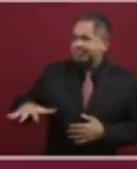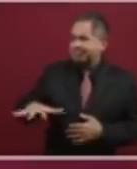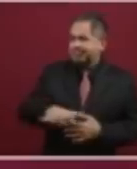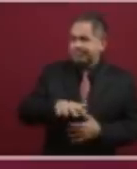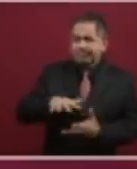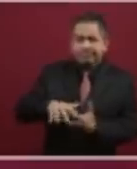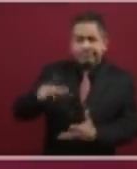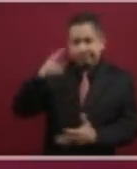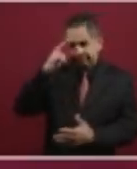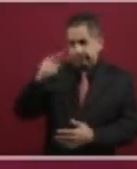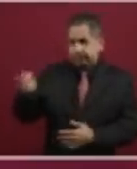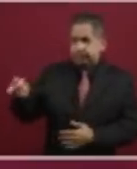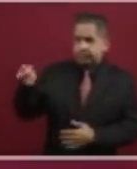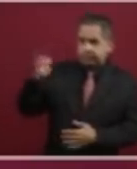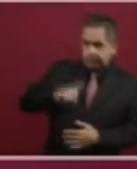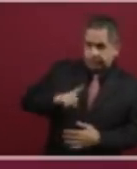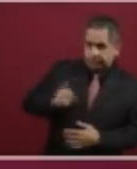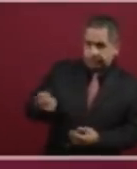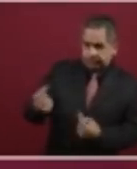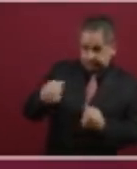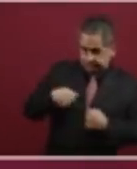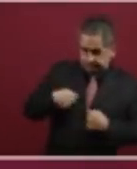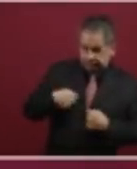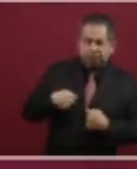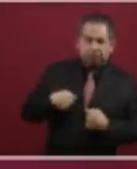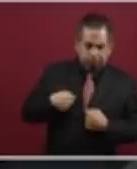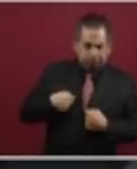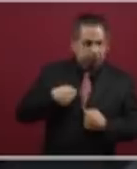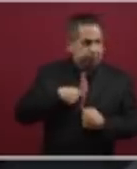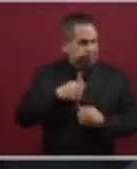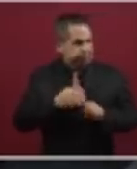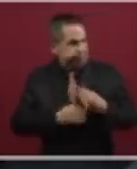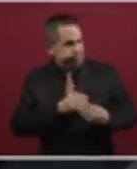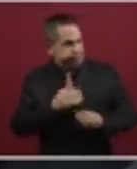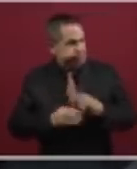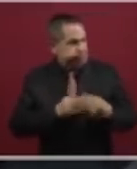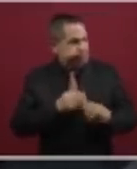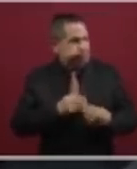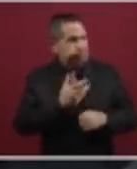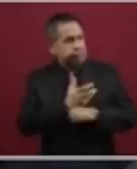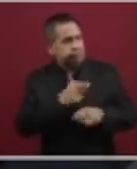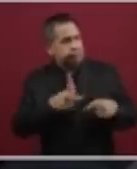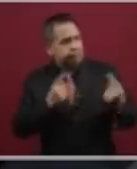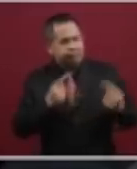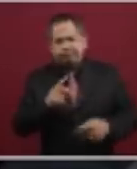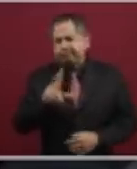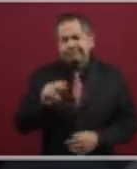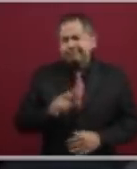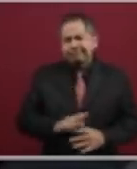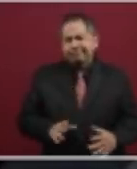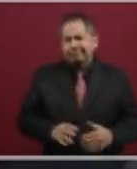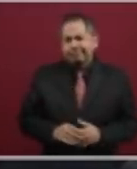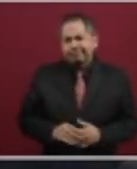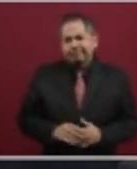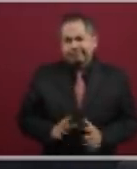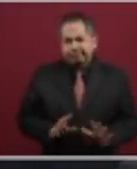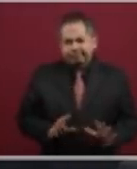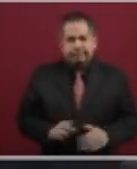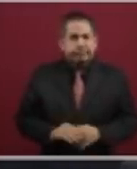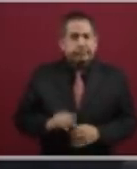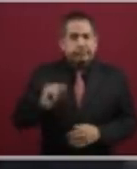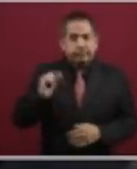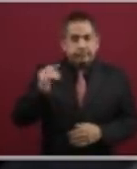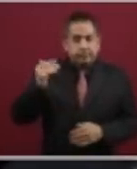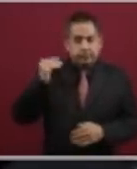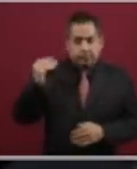de los mexicanos para no pelearnos con el gobierno de Estados Unidos. Hace poco, en